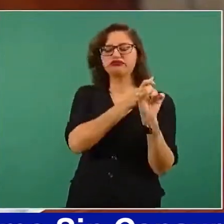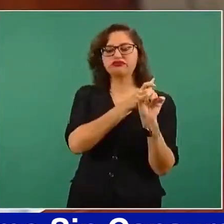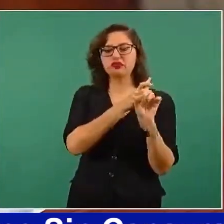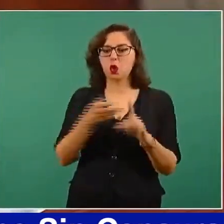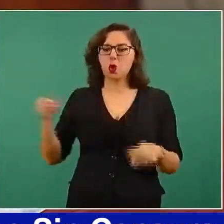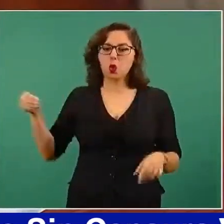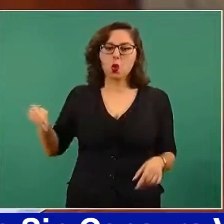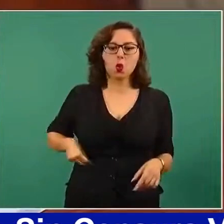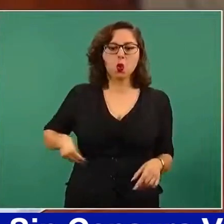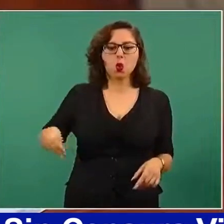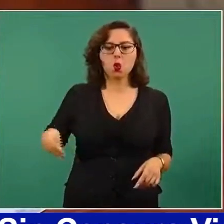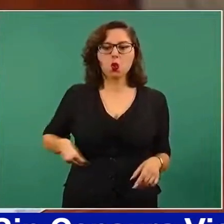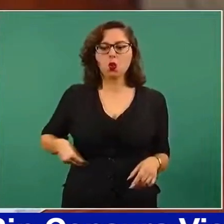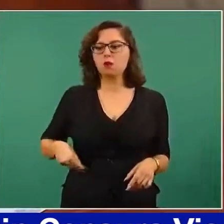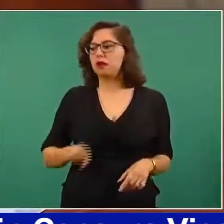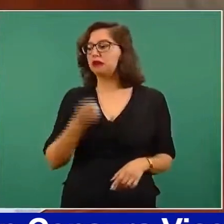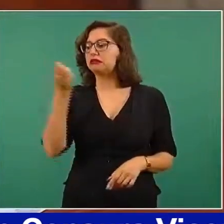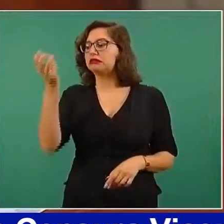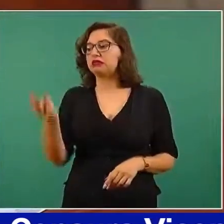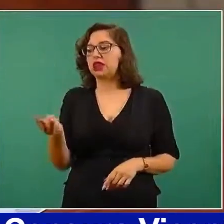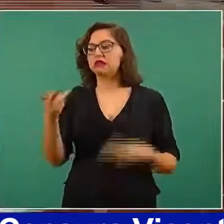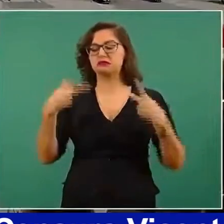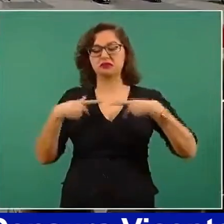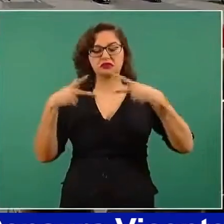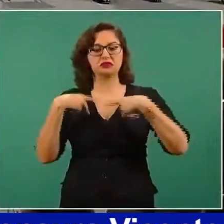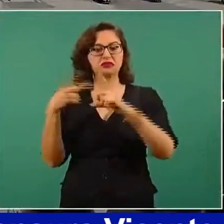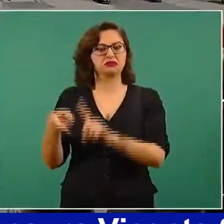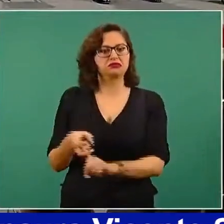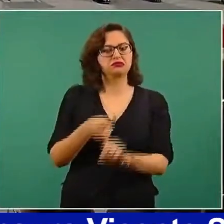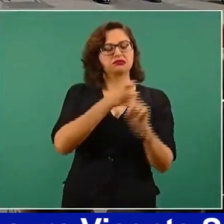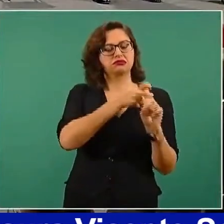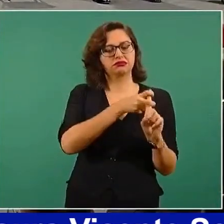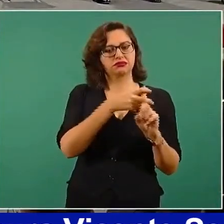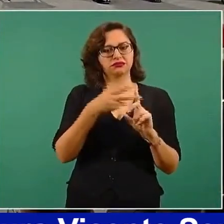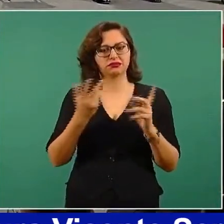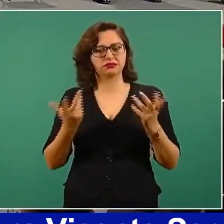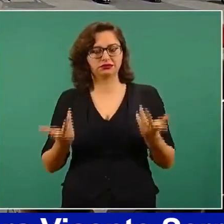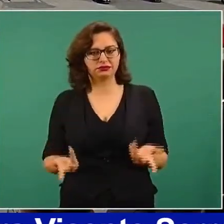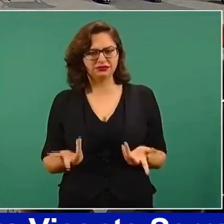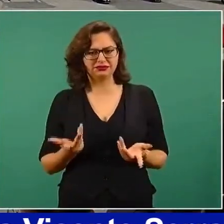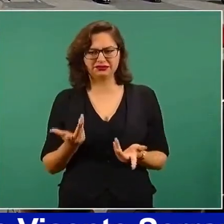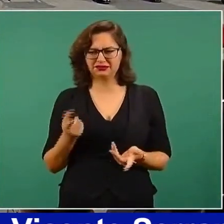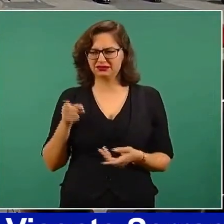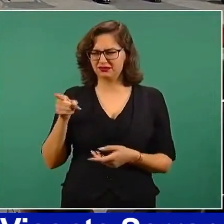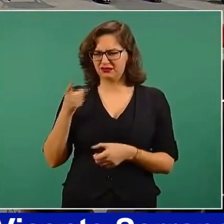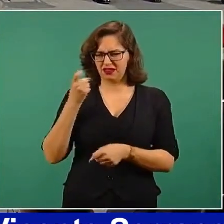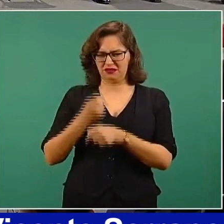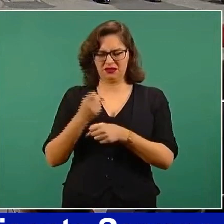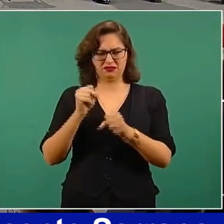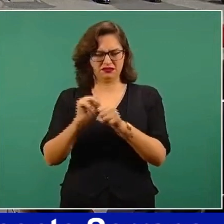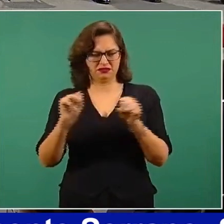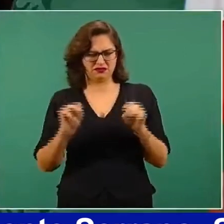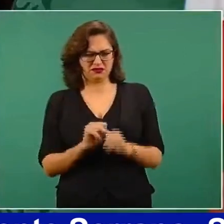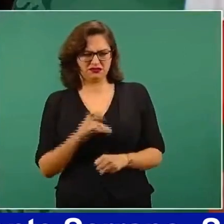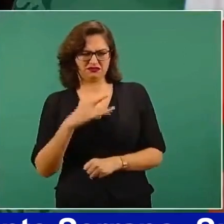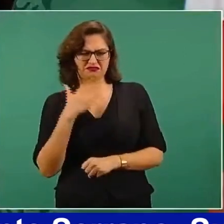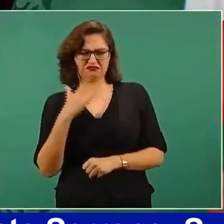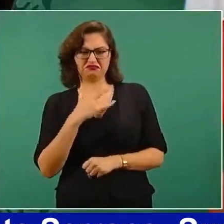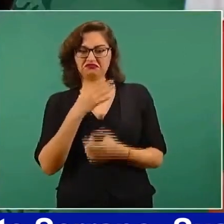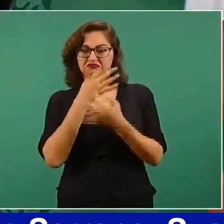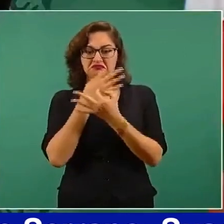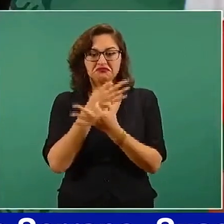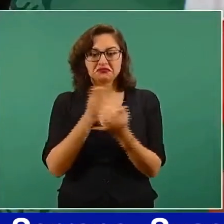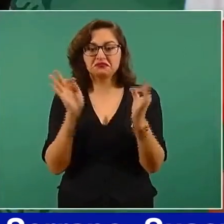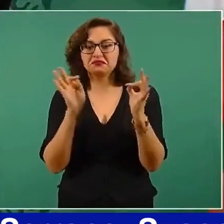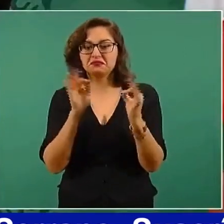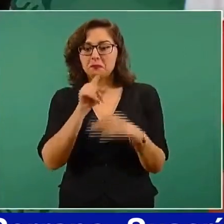la liberación de 3 personas que se encontraban secuestradas. En este caso, en la primera sala, no se pronunció, y eso es